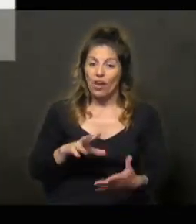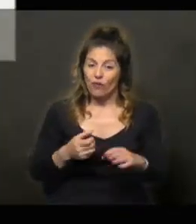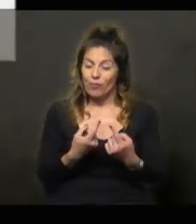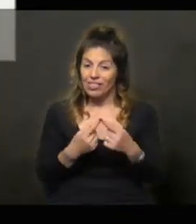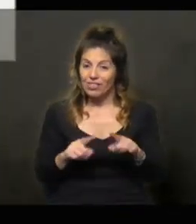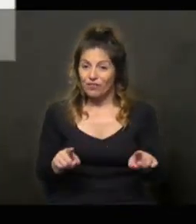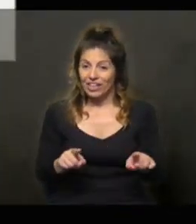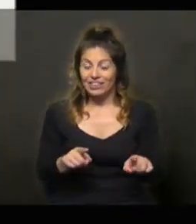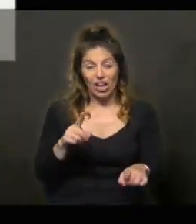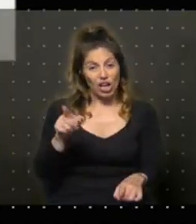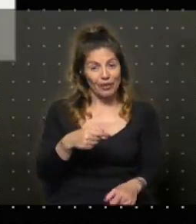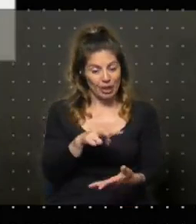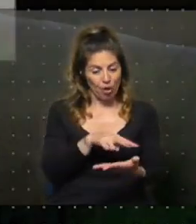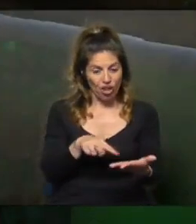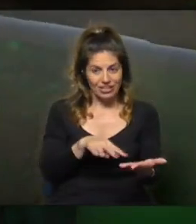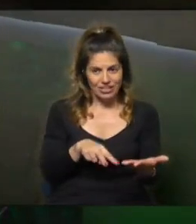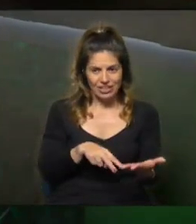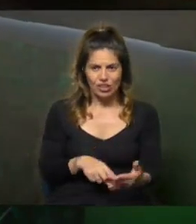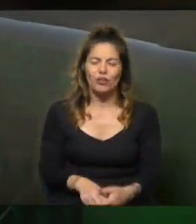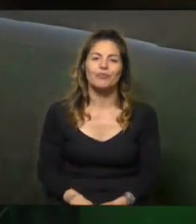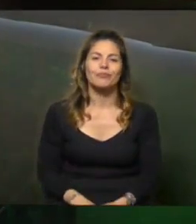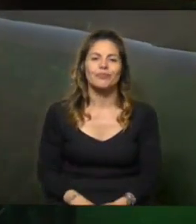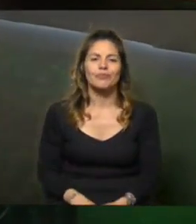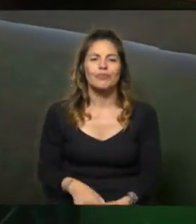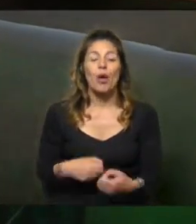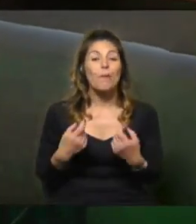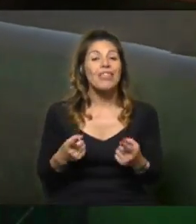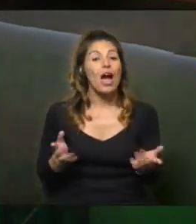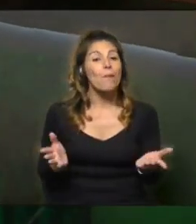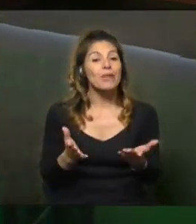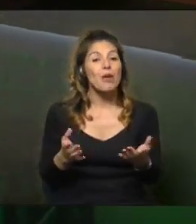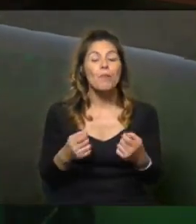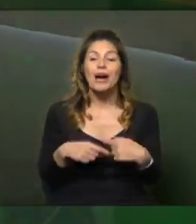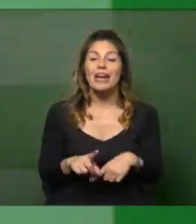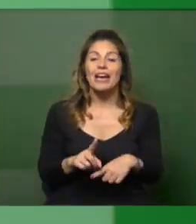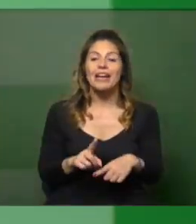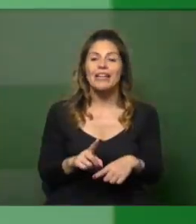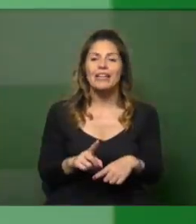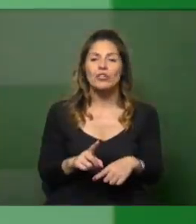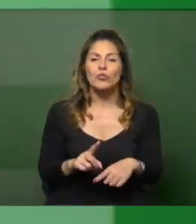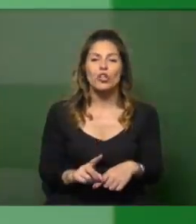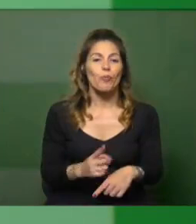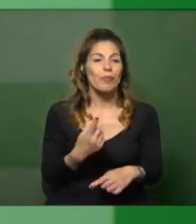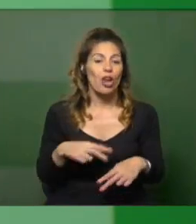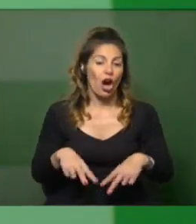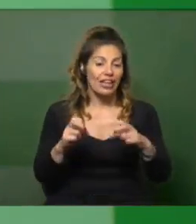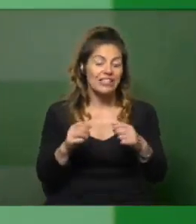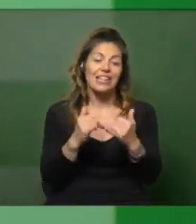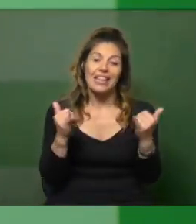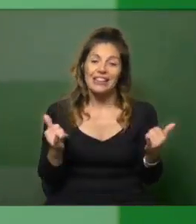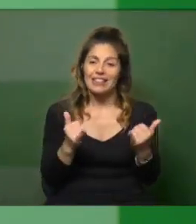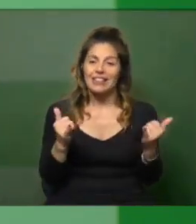al que veníamos leyendo no das pie para lo que seguro va a ser nuestro centro de análisis durante bastante tiempo que